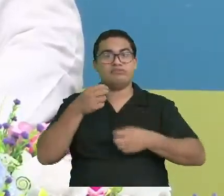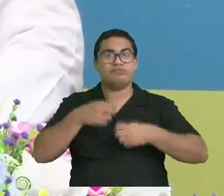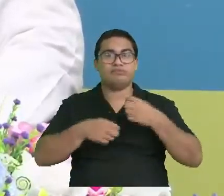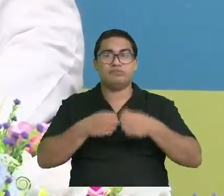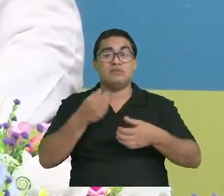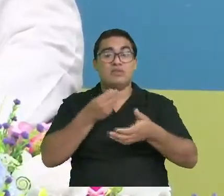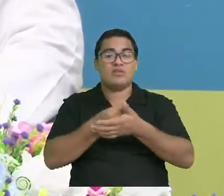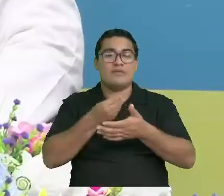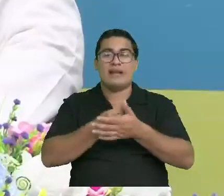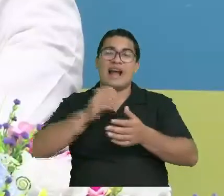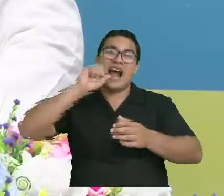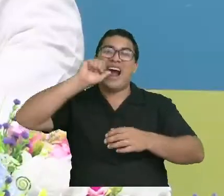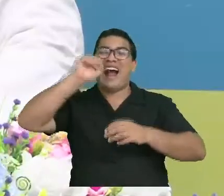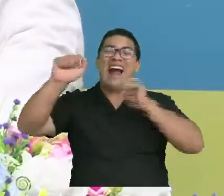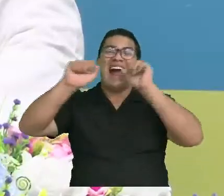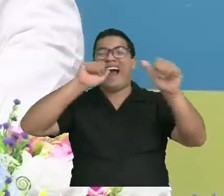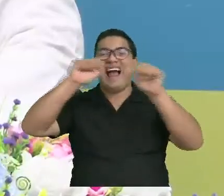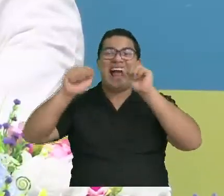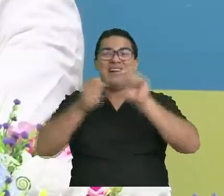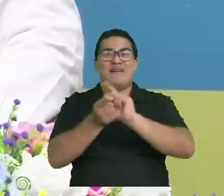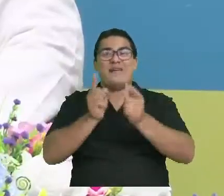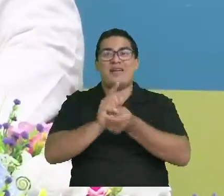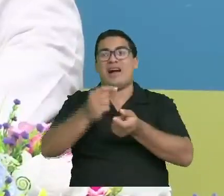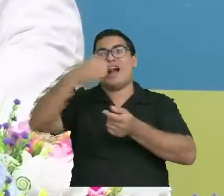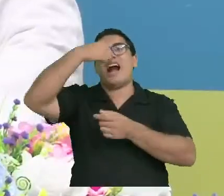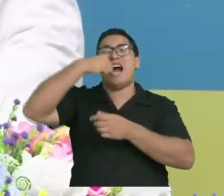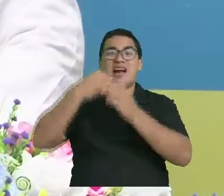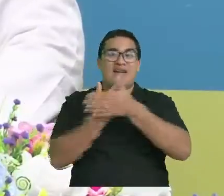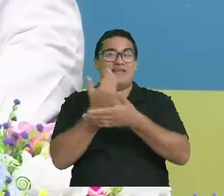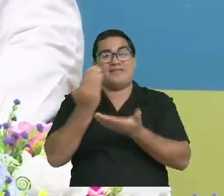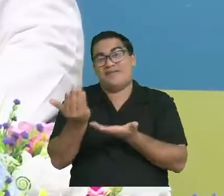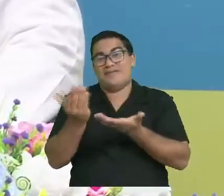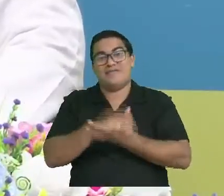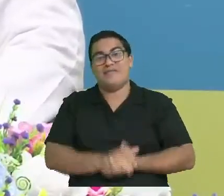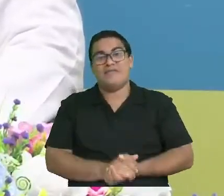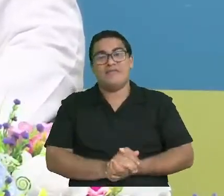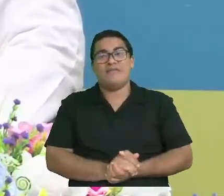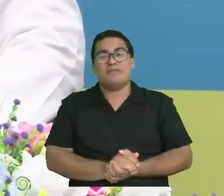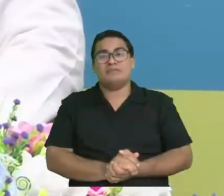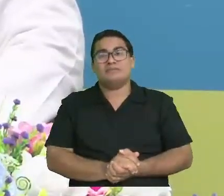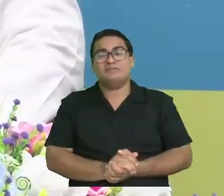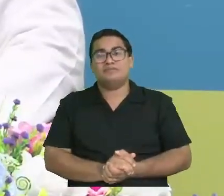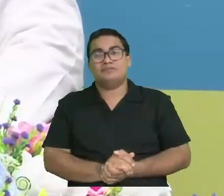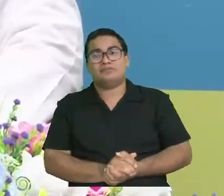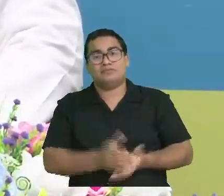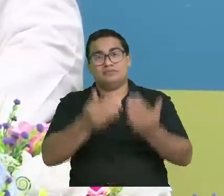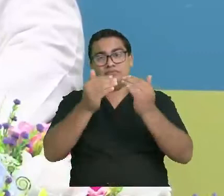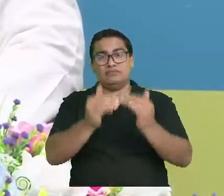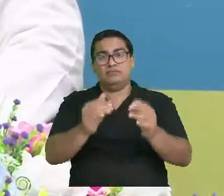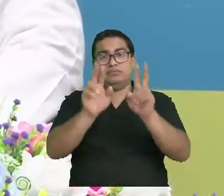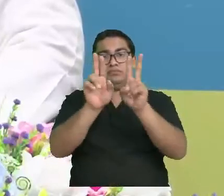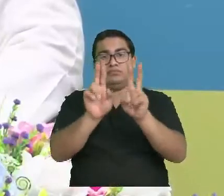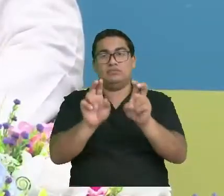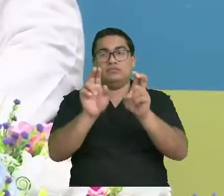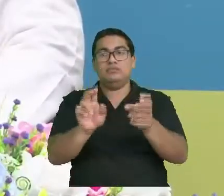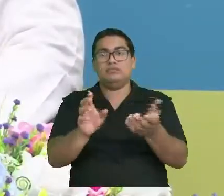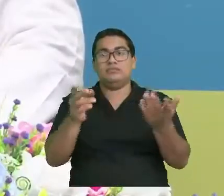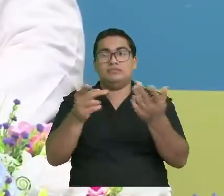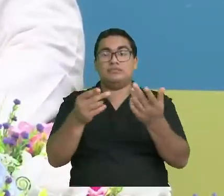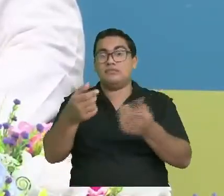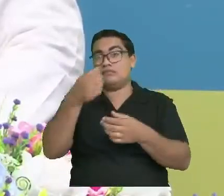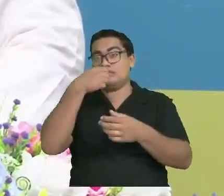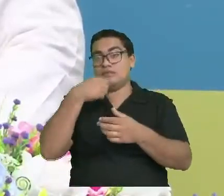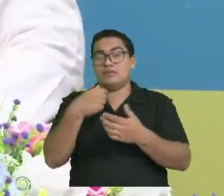reemplazar ese diente con una prótesis. Sí. Entonces, retomando el tema, ¿verdad?, la pregunta en base al